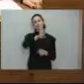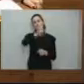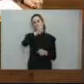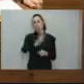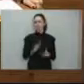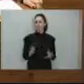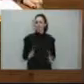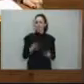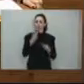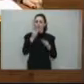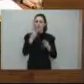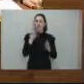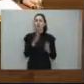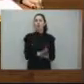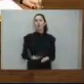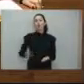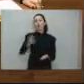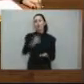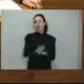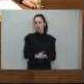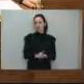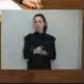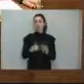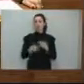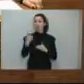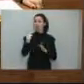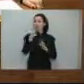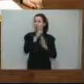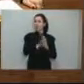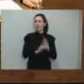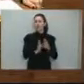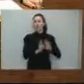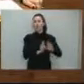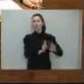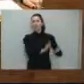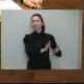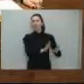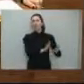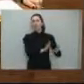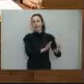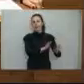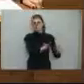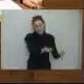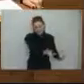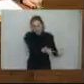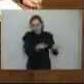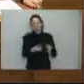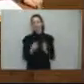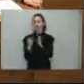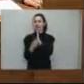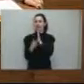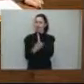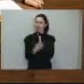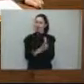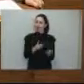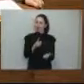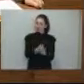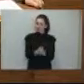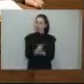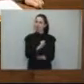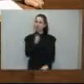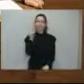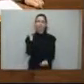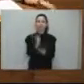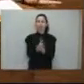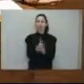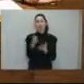interesante reanudar un programa que estaba, digamos, de lado, como el de calidad o el de la apuesta por la calidad de